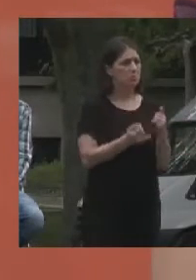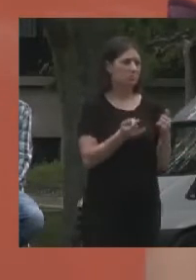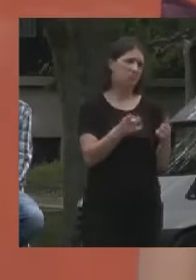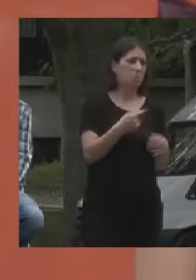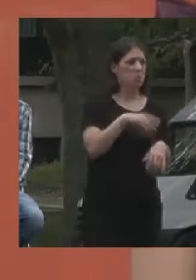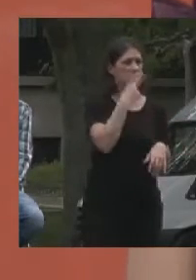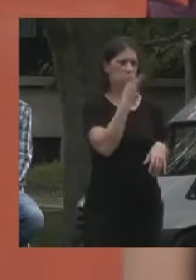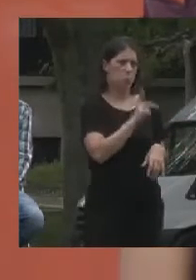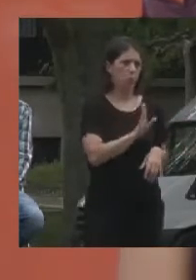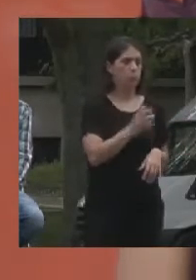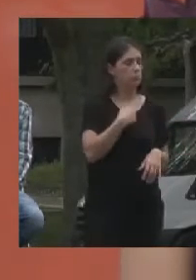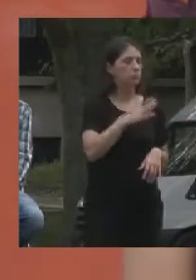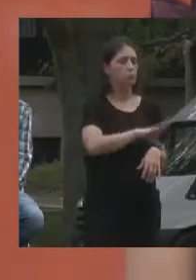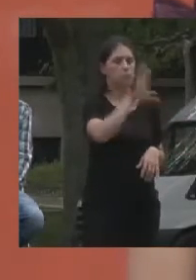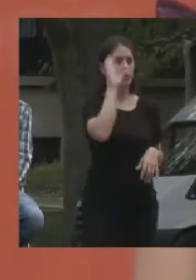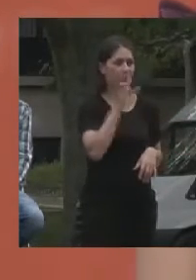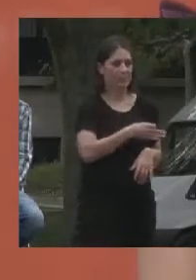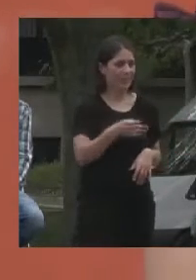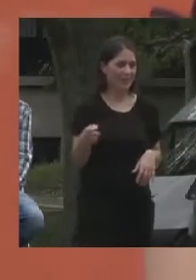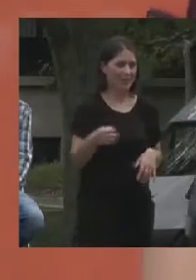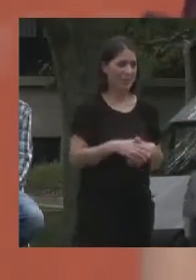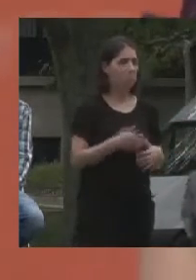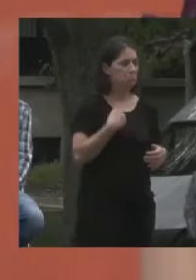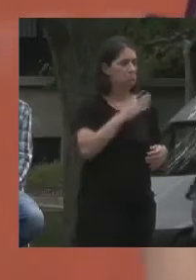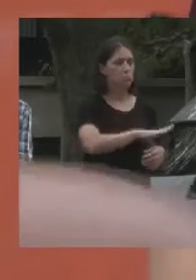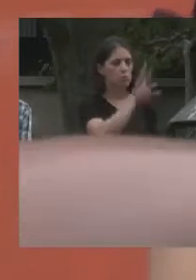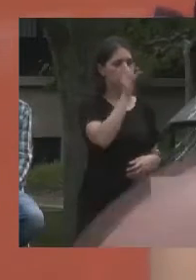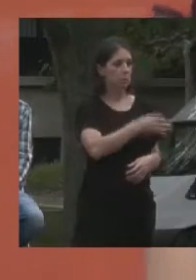interesa moito. Eu podo comprendelo perfectamente.